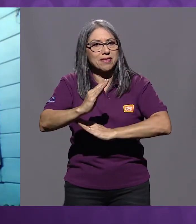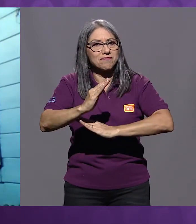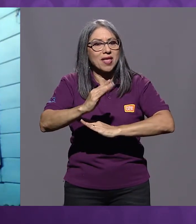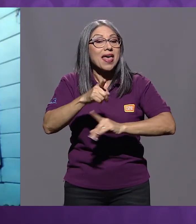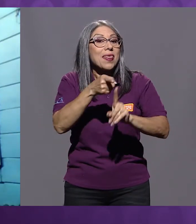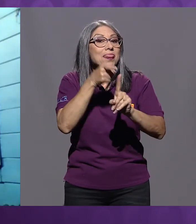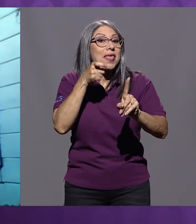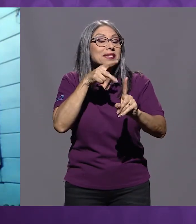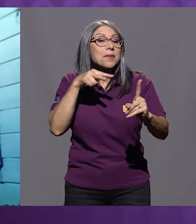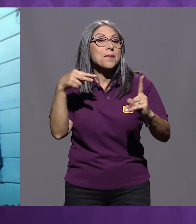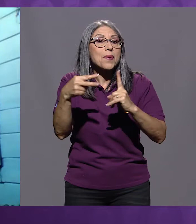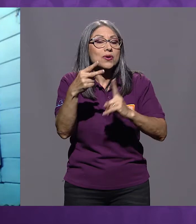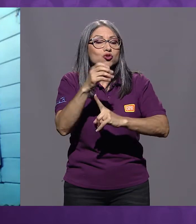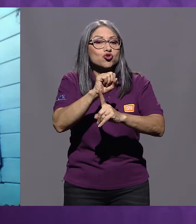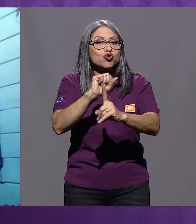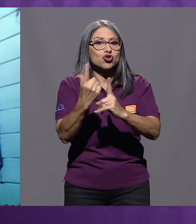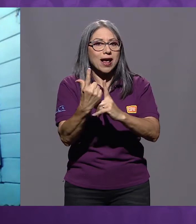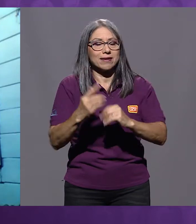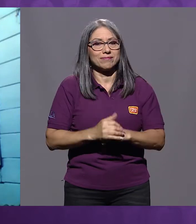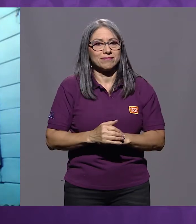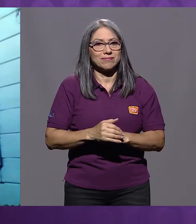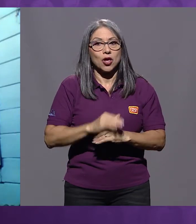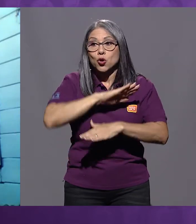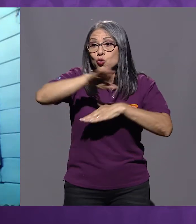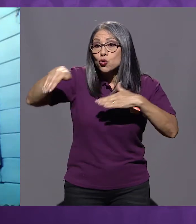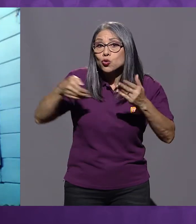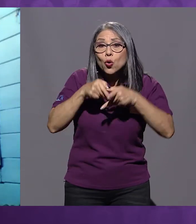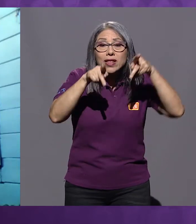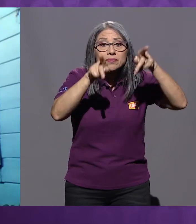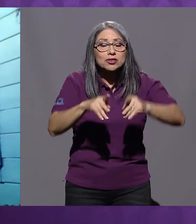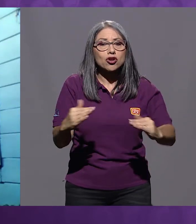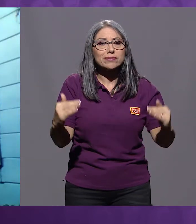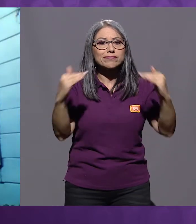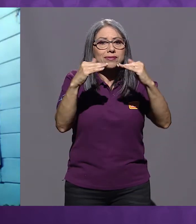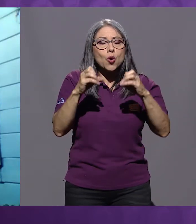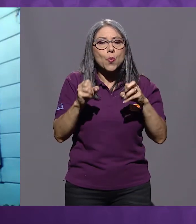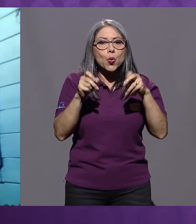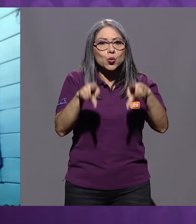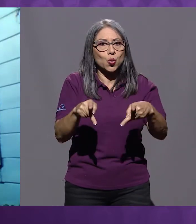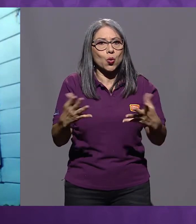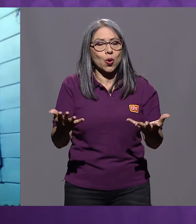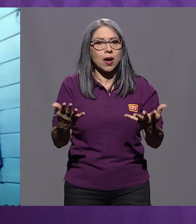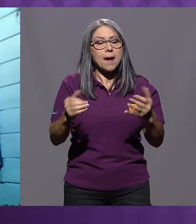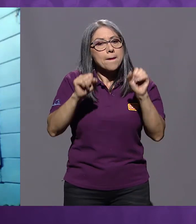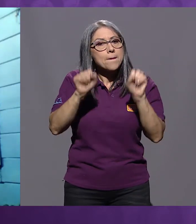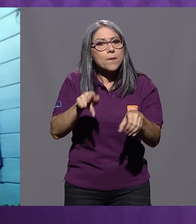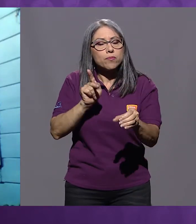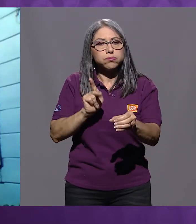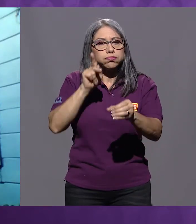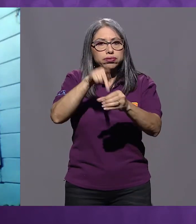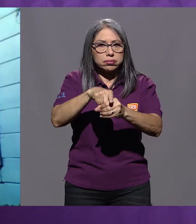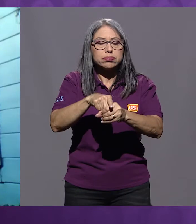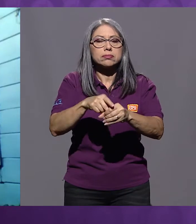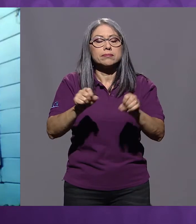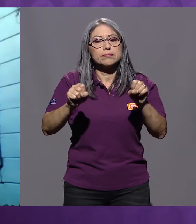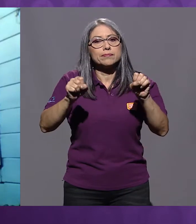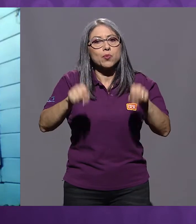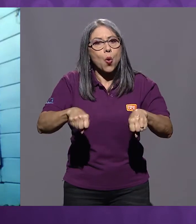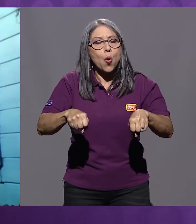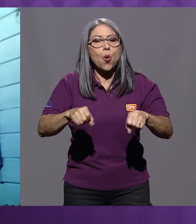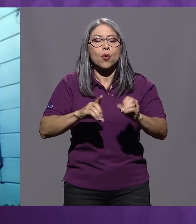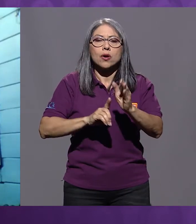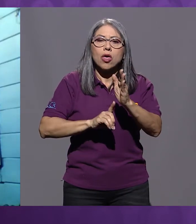parte social, desde la parte en donde y todas tenemos esa equidad de oportunidades para poder participar y